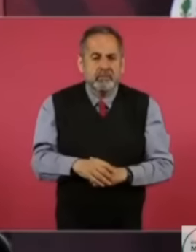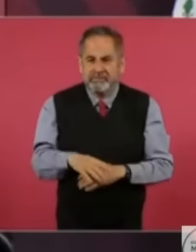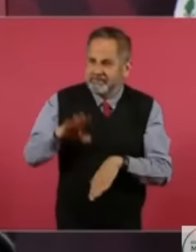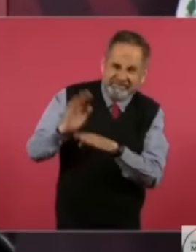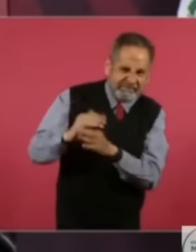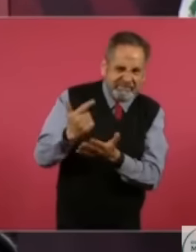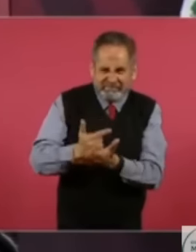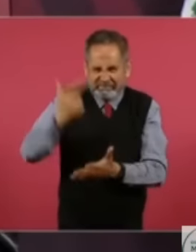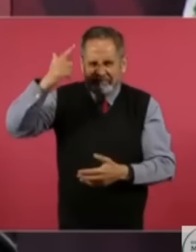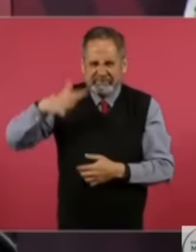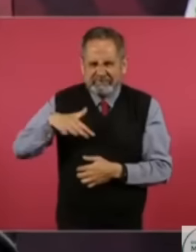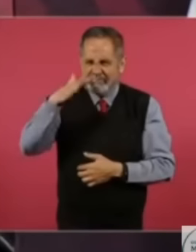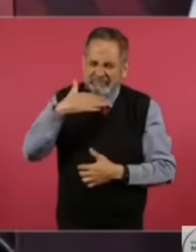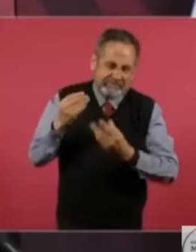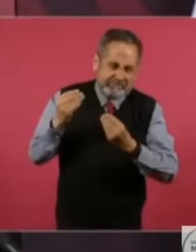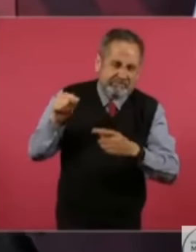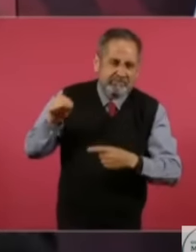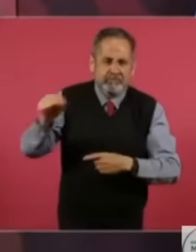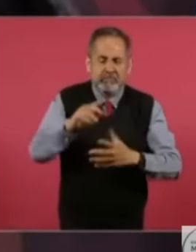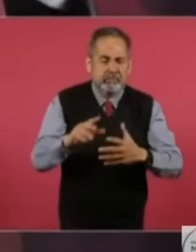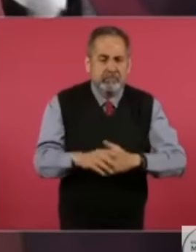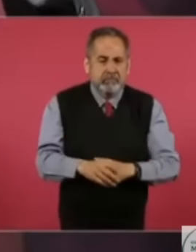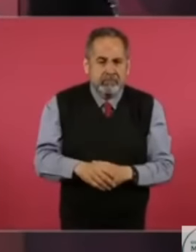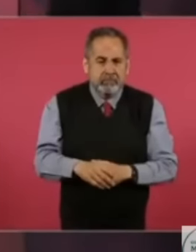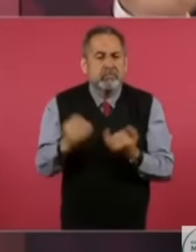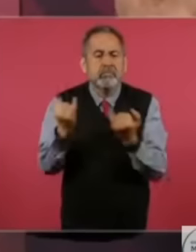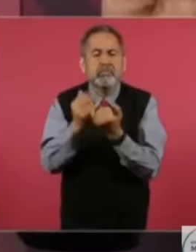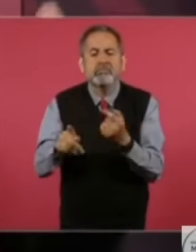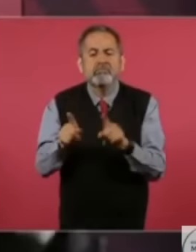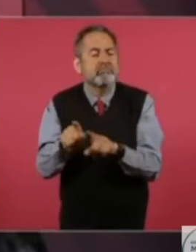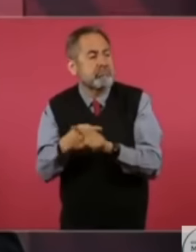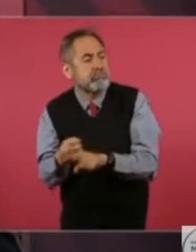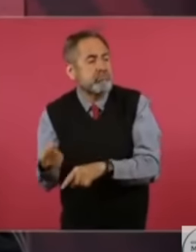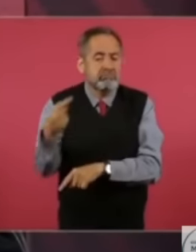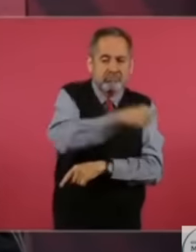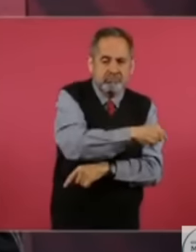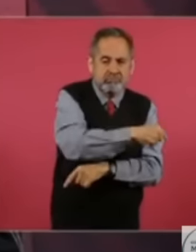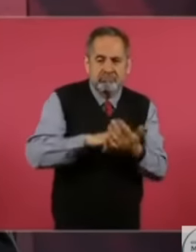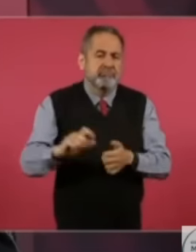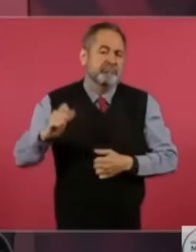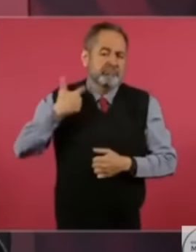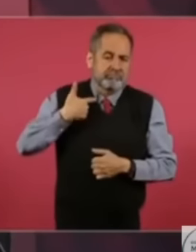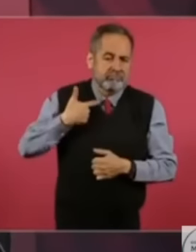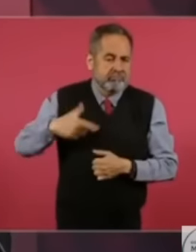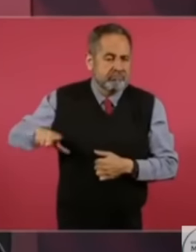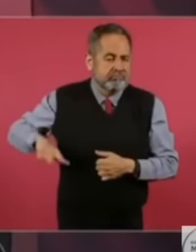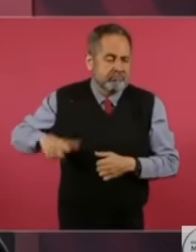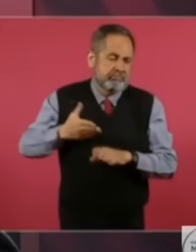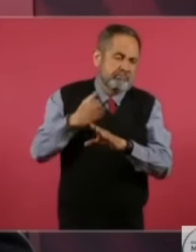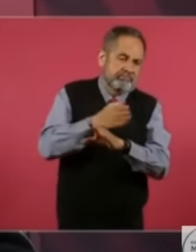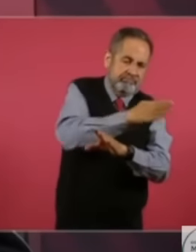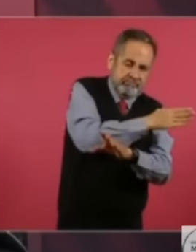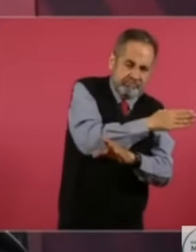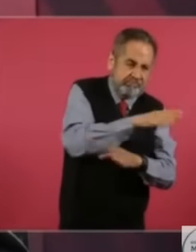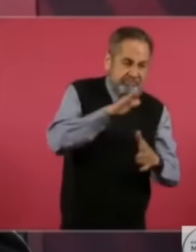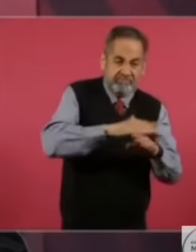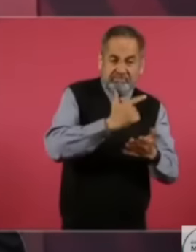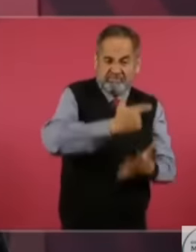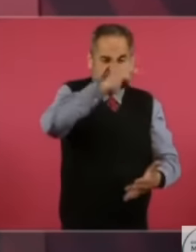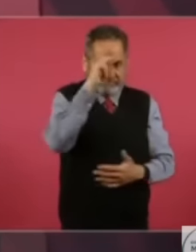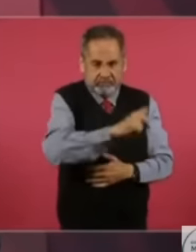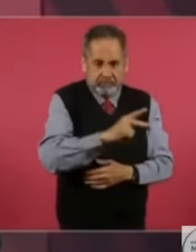graves de corrupción, como sucedía en los gobiernos pasados,